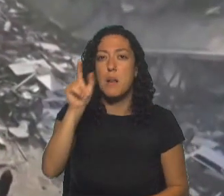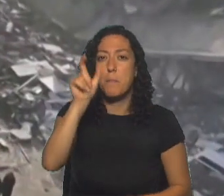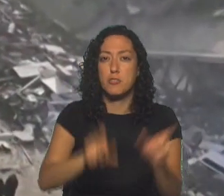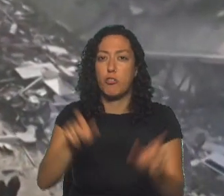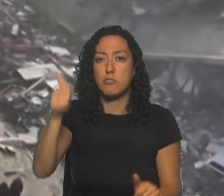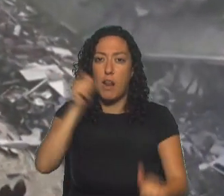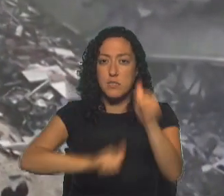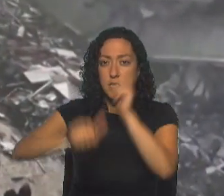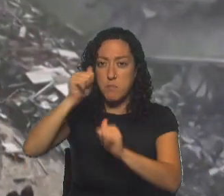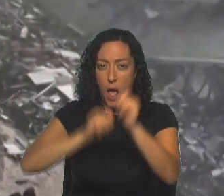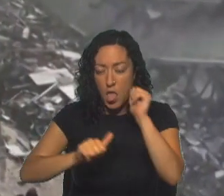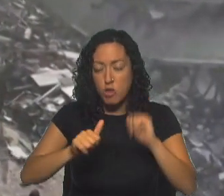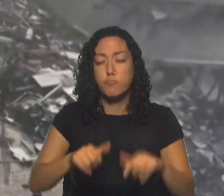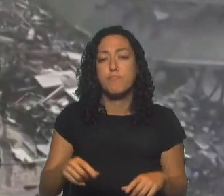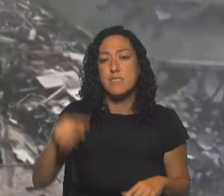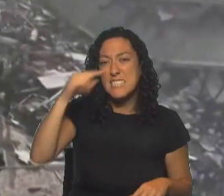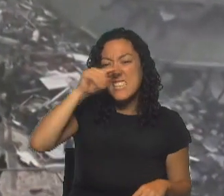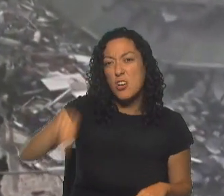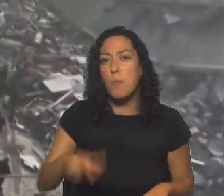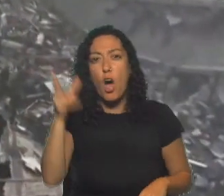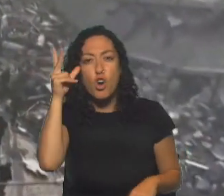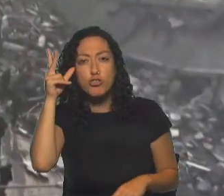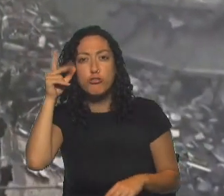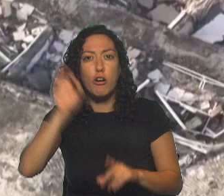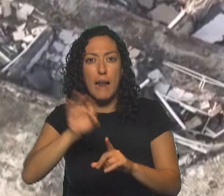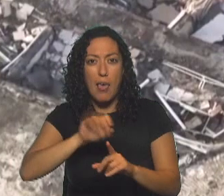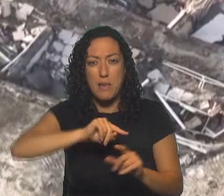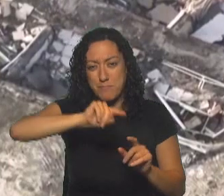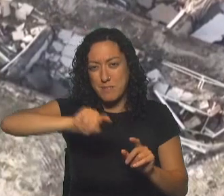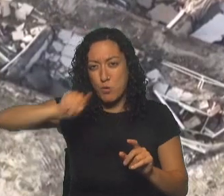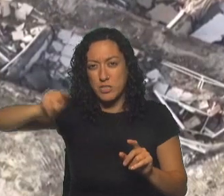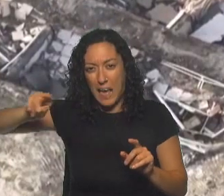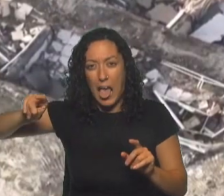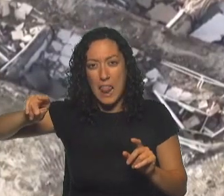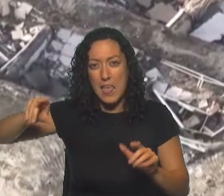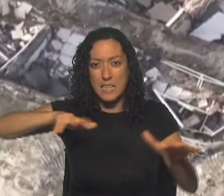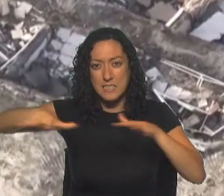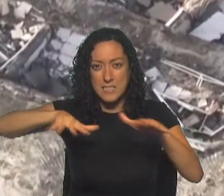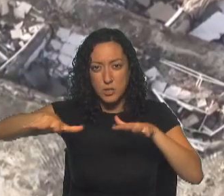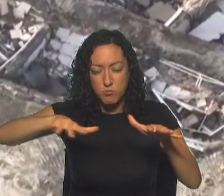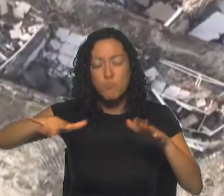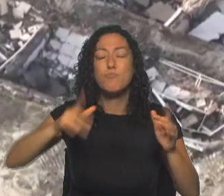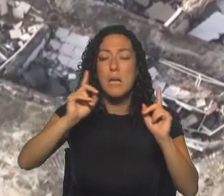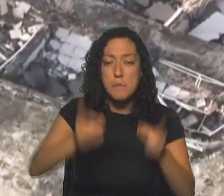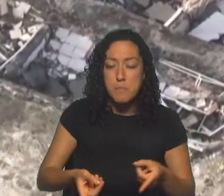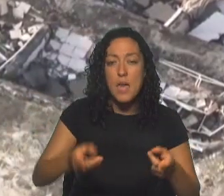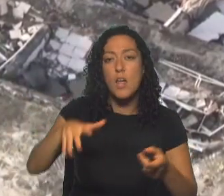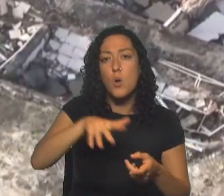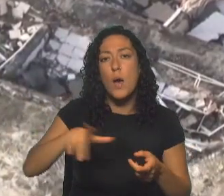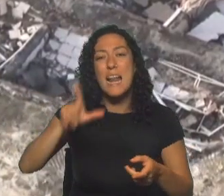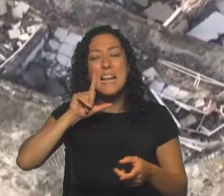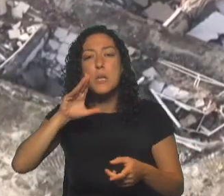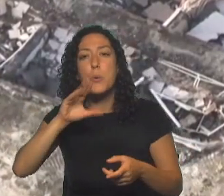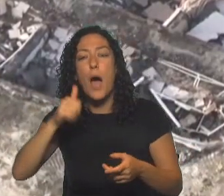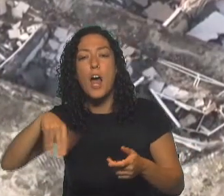parte. Tuvo una magnitud de 7,8 grados en la escala de Richter, recordemos, y también se sintió en el Líbano y en